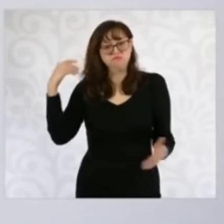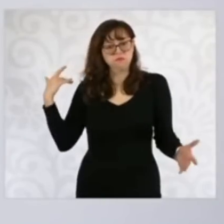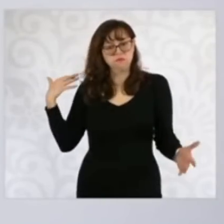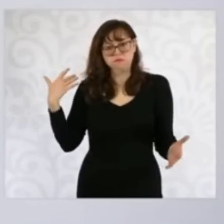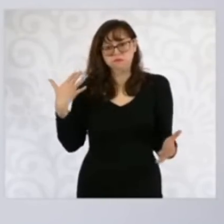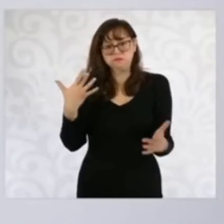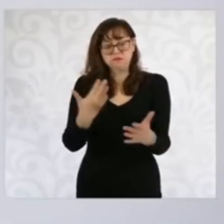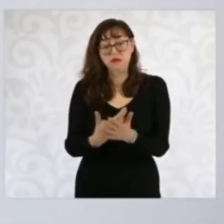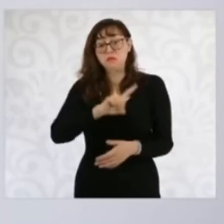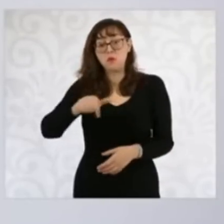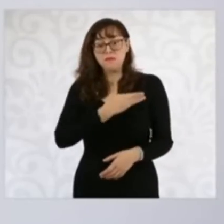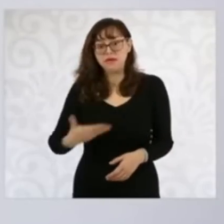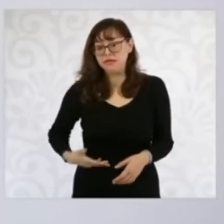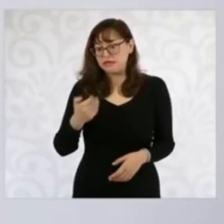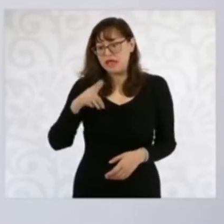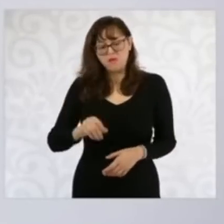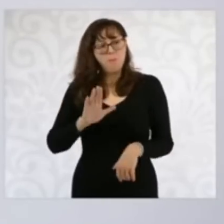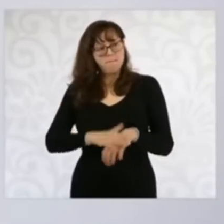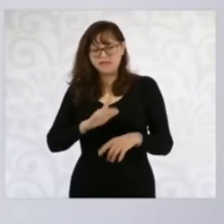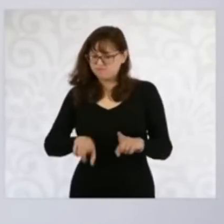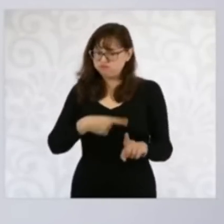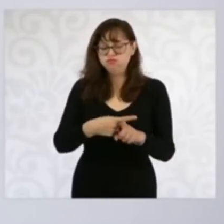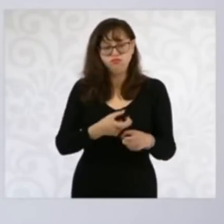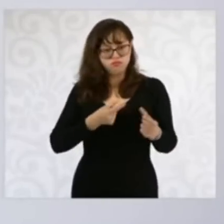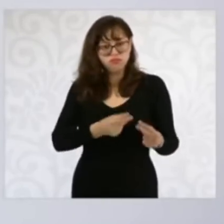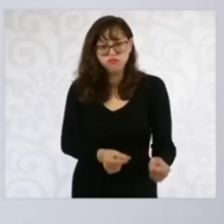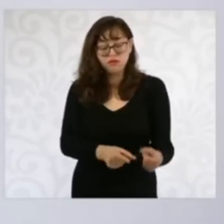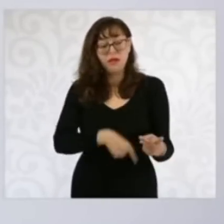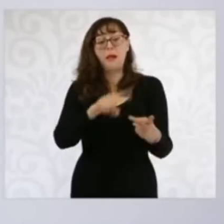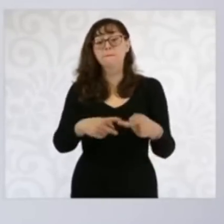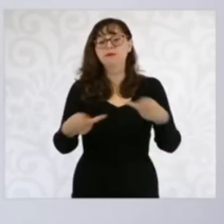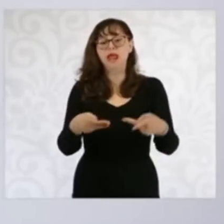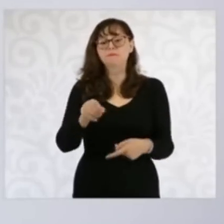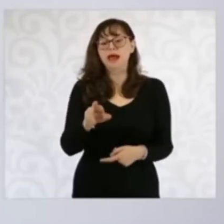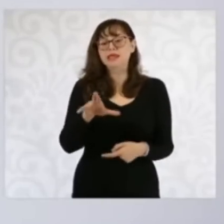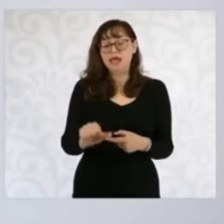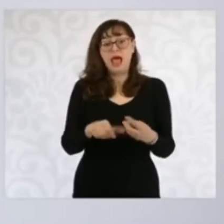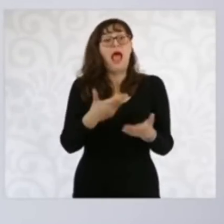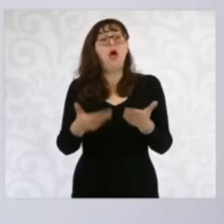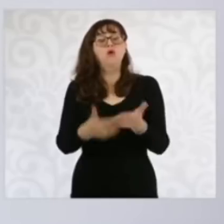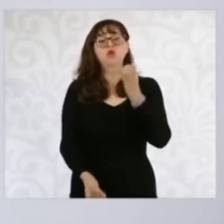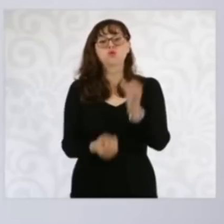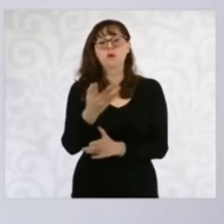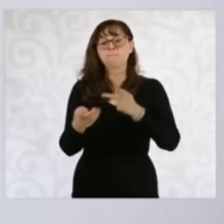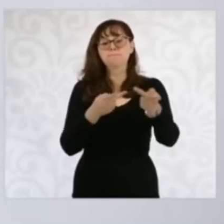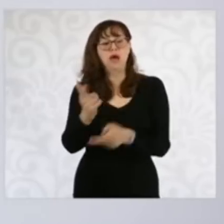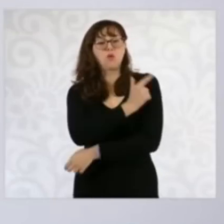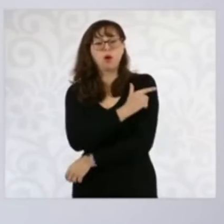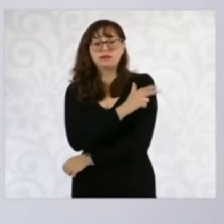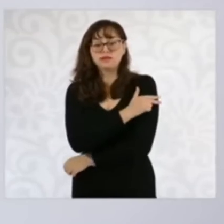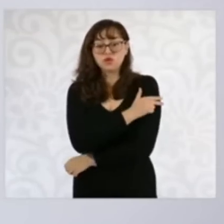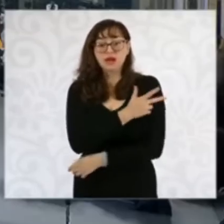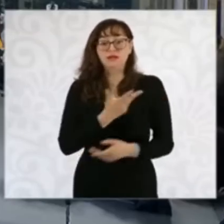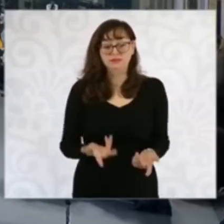presidente López Obrador, del Plan Marina, del Plan Guardia Nacional ahora. Son muy importantes. Es importante que